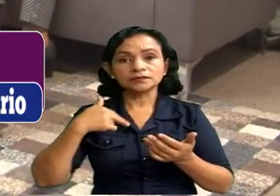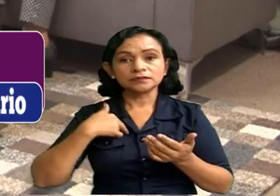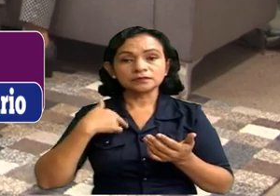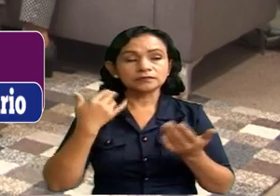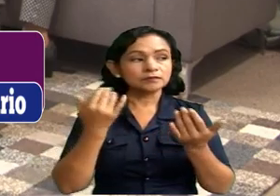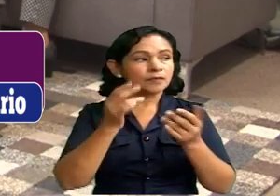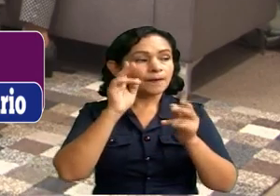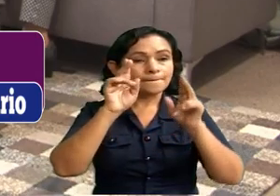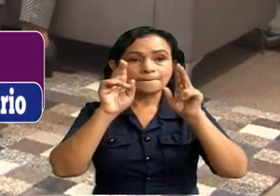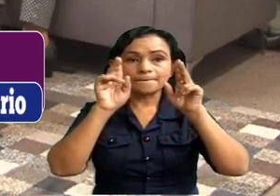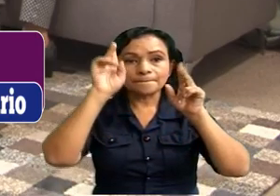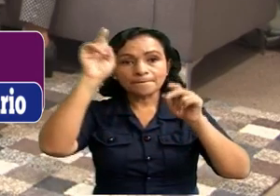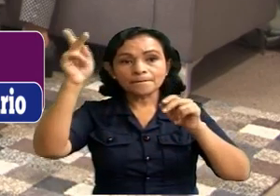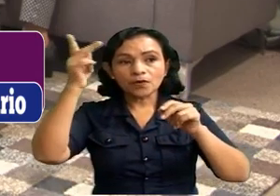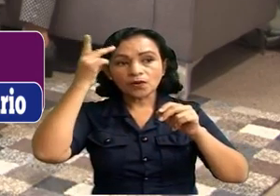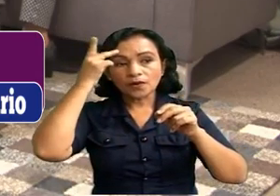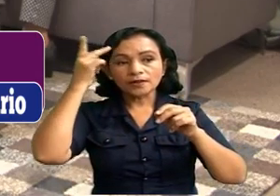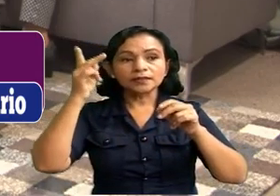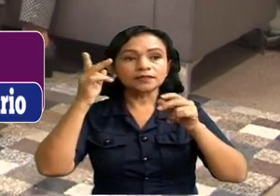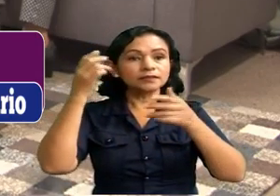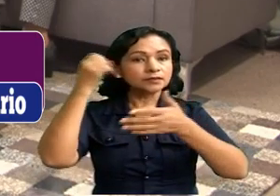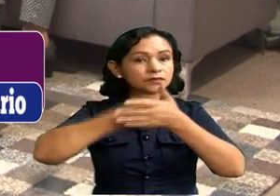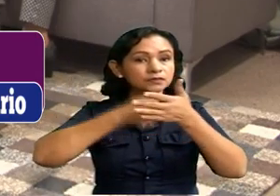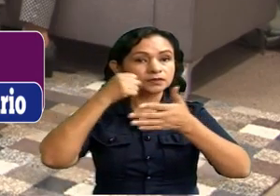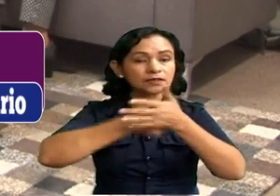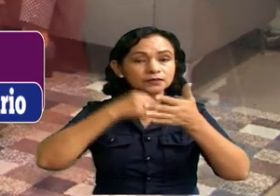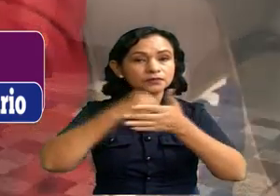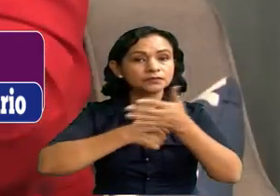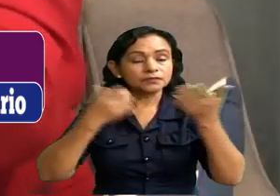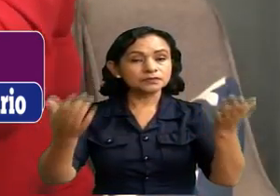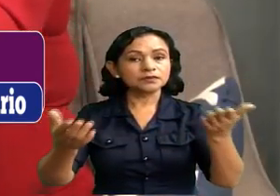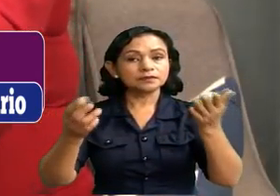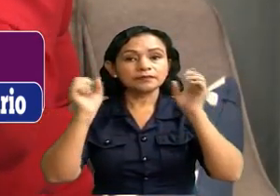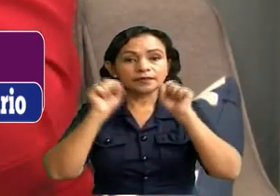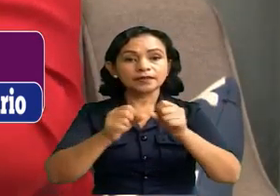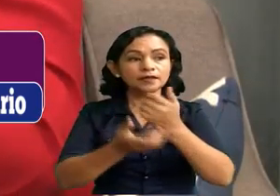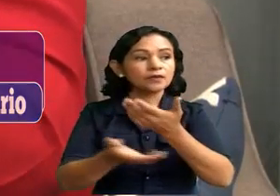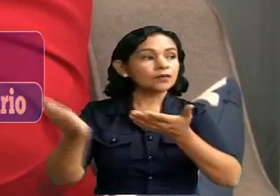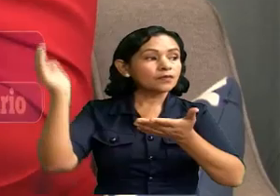ribete político, es la lucha del poder. La lucha para que vuelva el